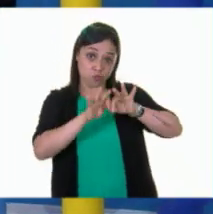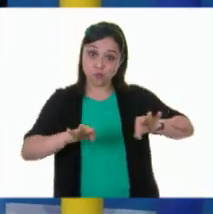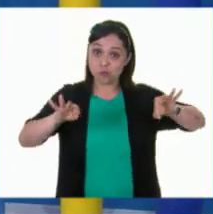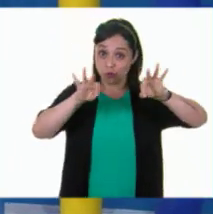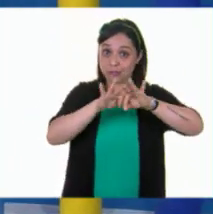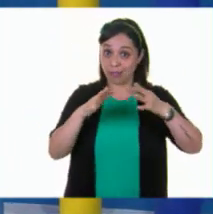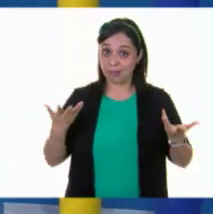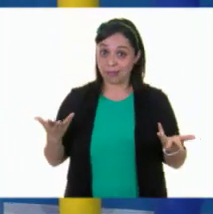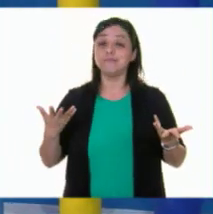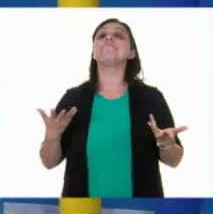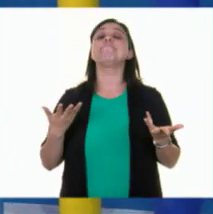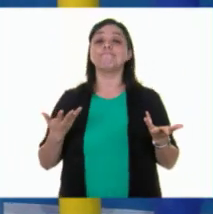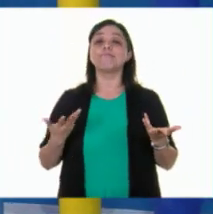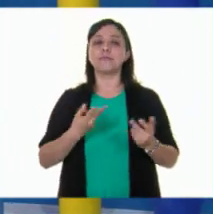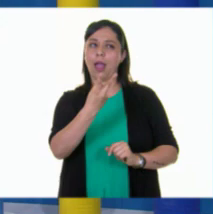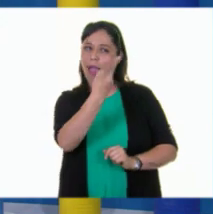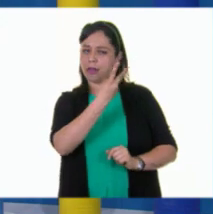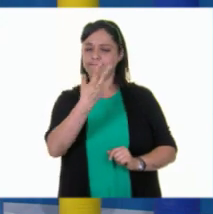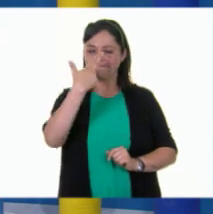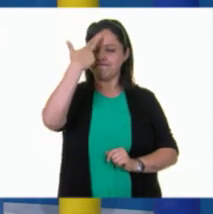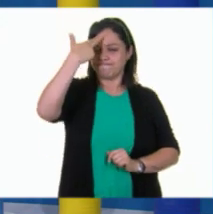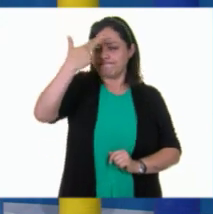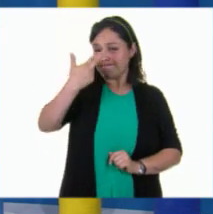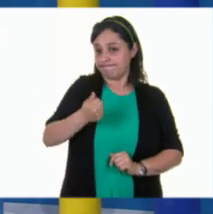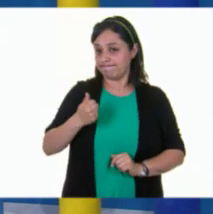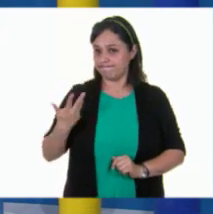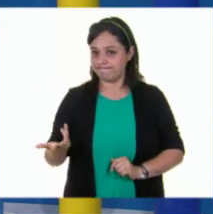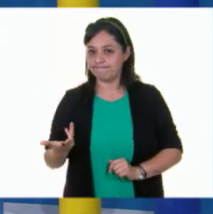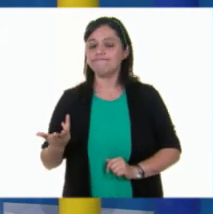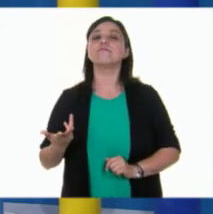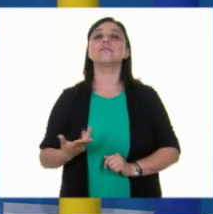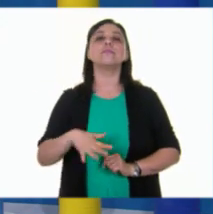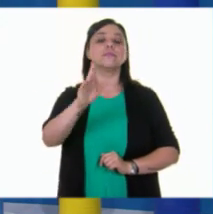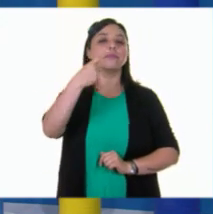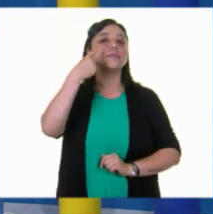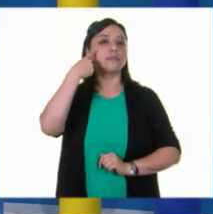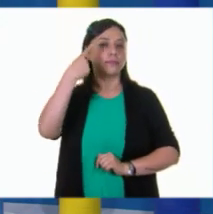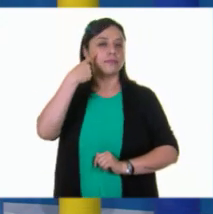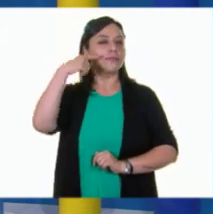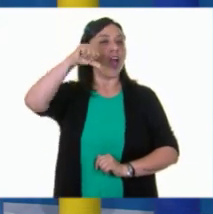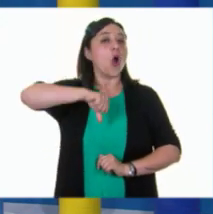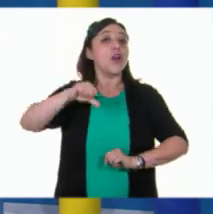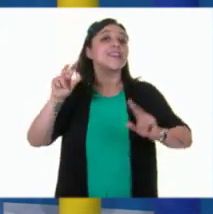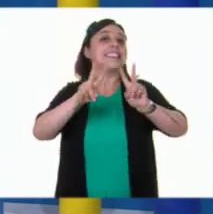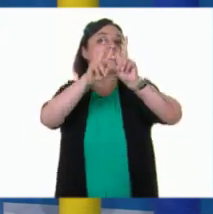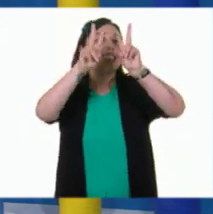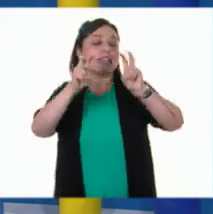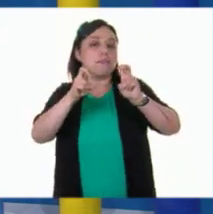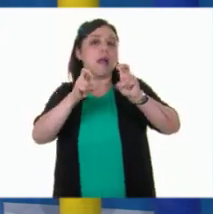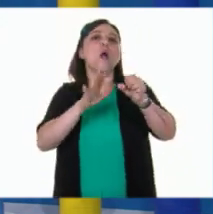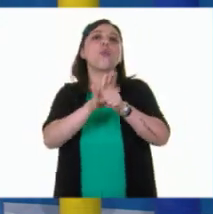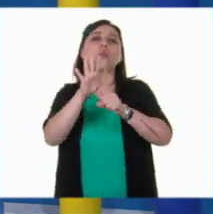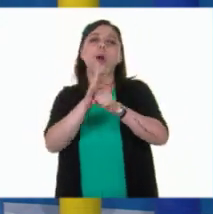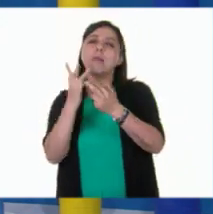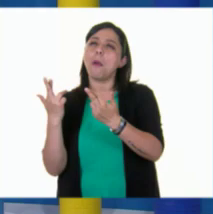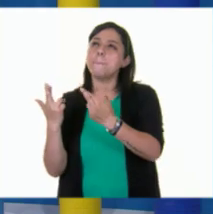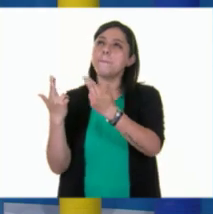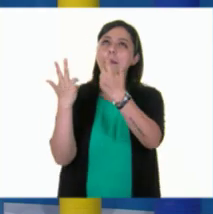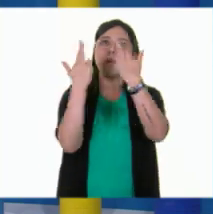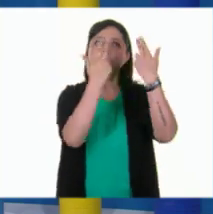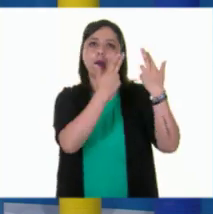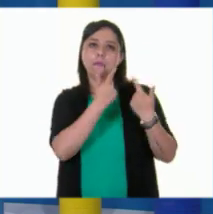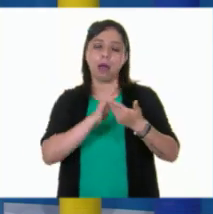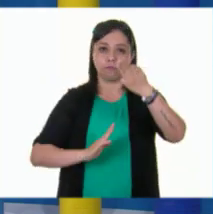vista, ya que ambos tienen en cierta medida razón. Precisamente hoy hablaremos sobre los desastres. ¿Qué les parece si